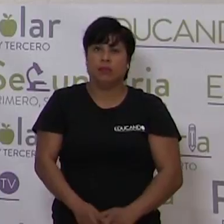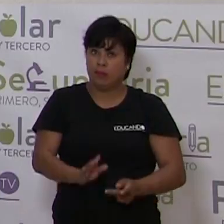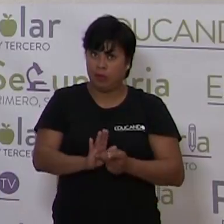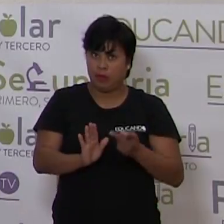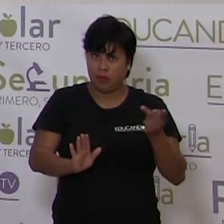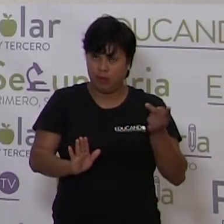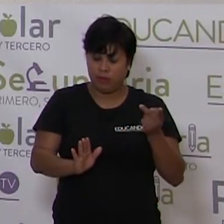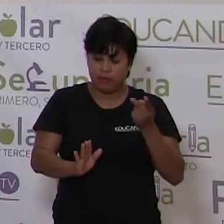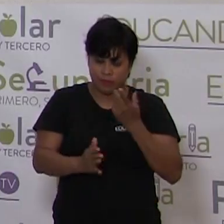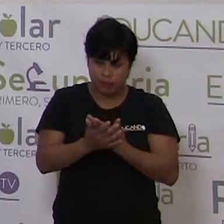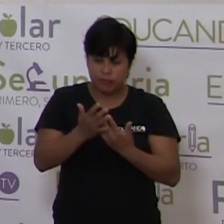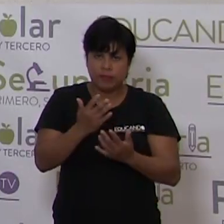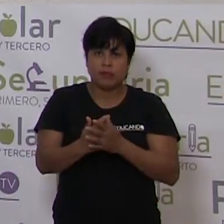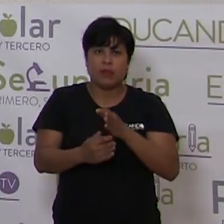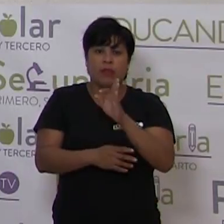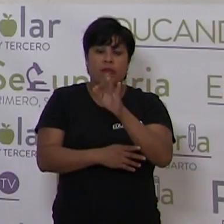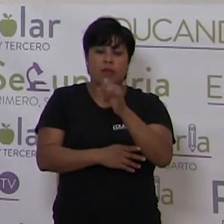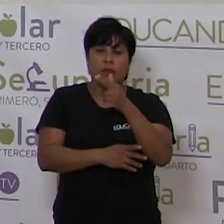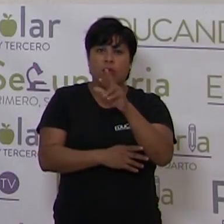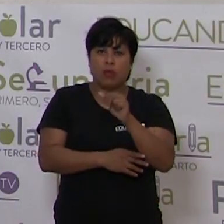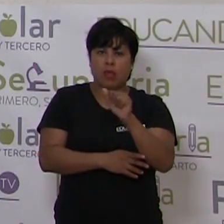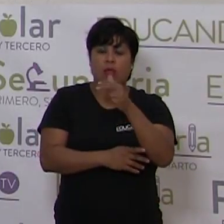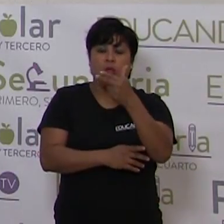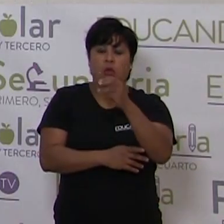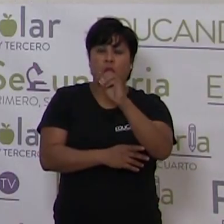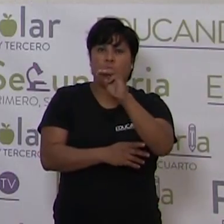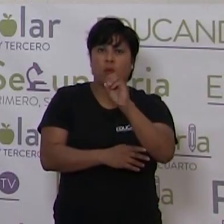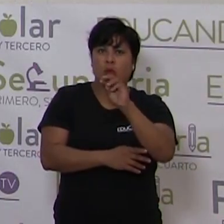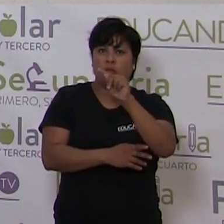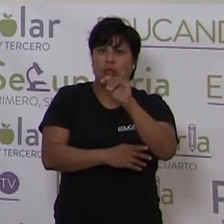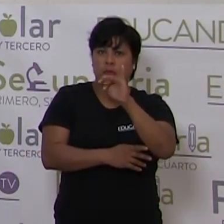Volvamos a hacer una figura homotética.